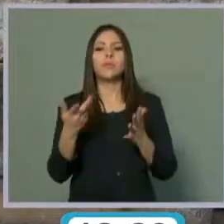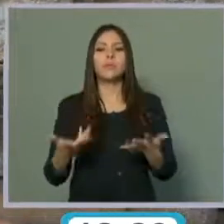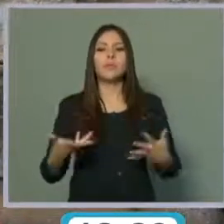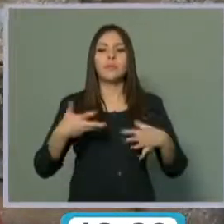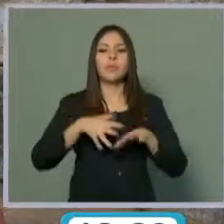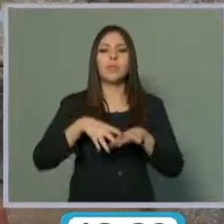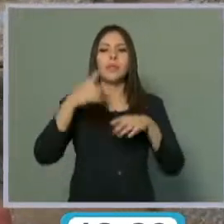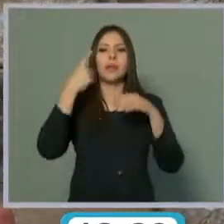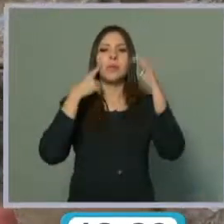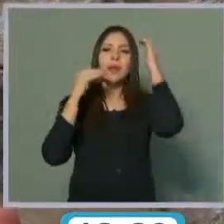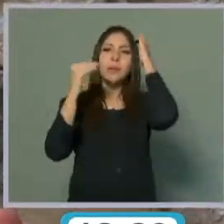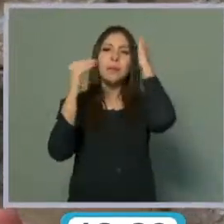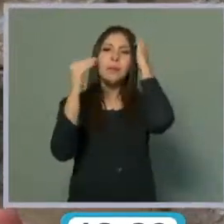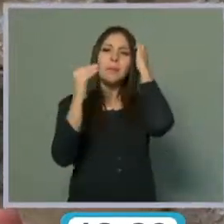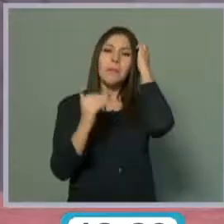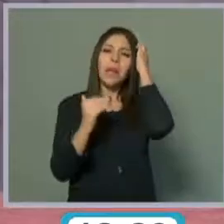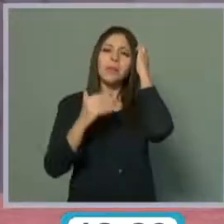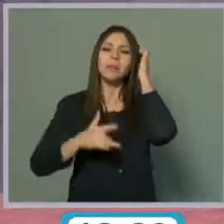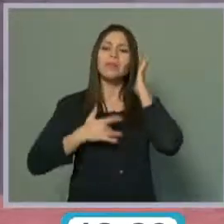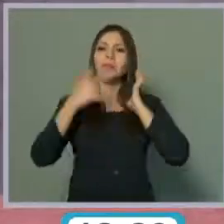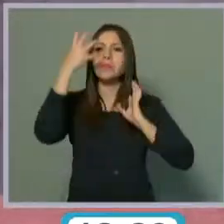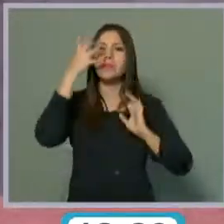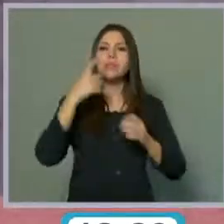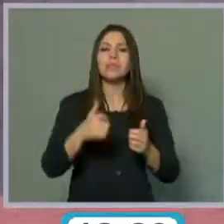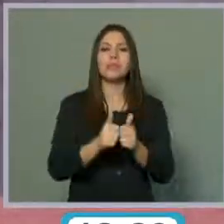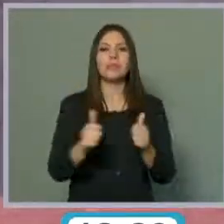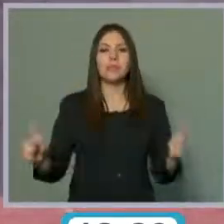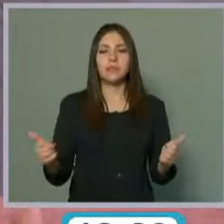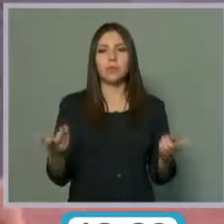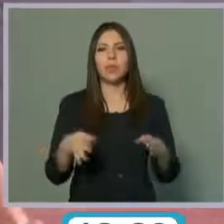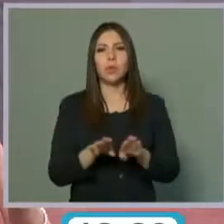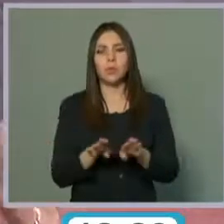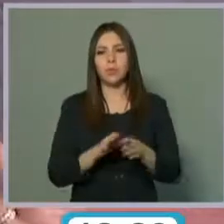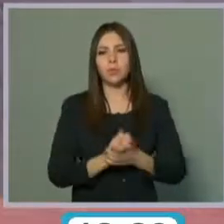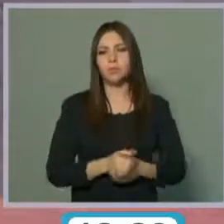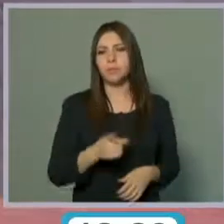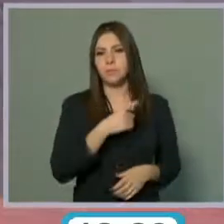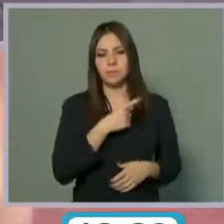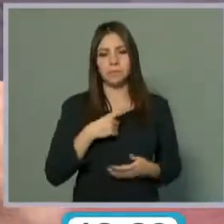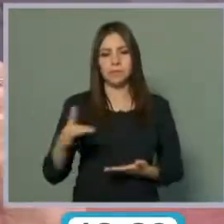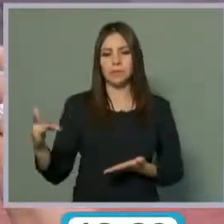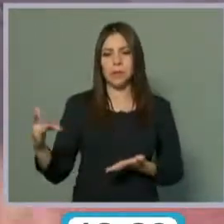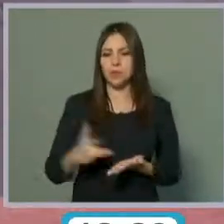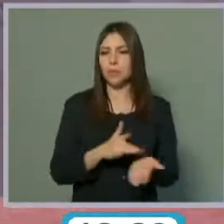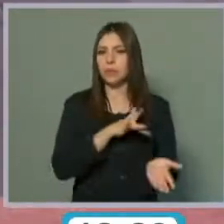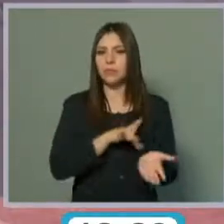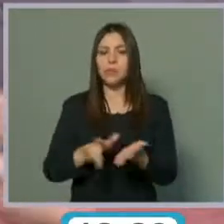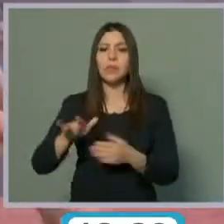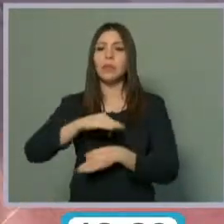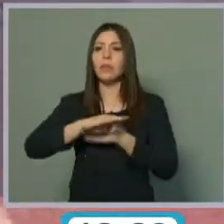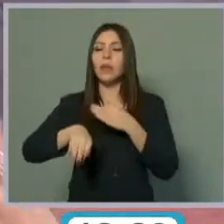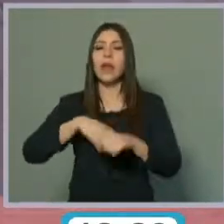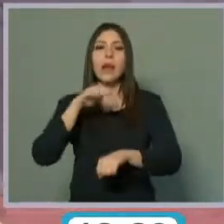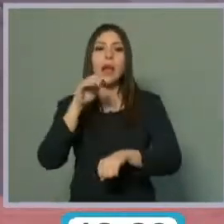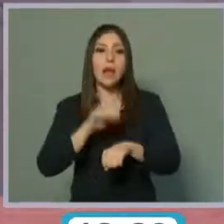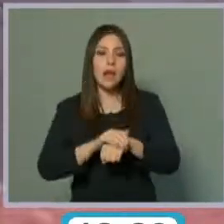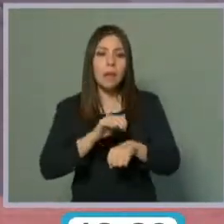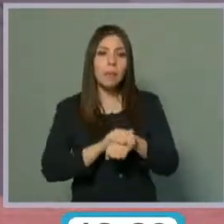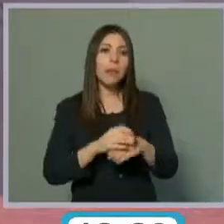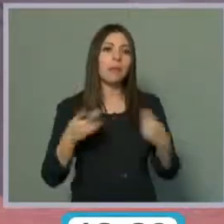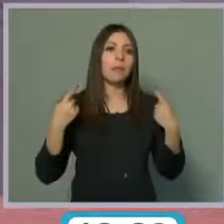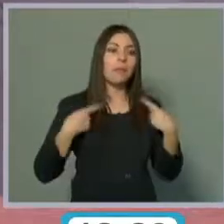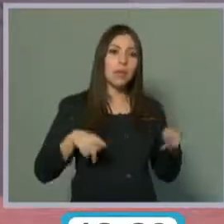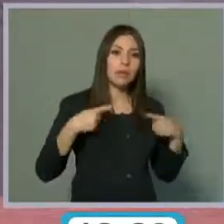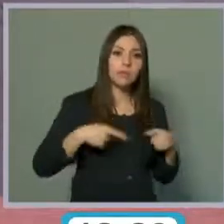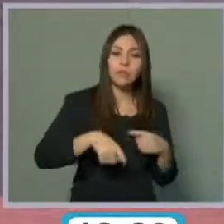hacer menos abrupta esta separación? Apoyarnos. Tanto el Estado como la familia, como los amigos, podemos apoyarlos no